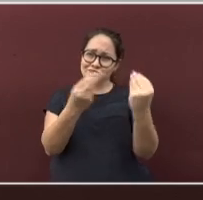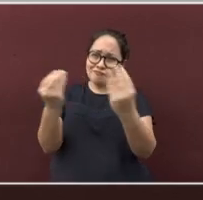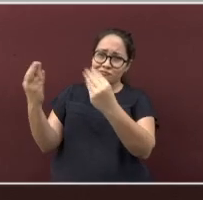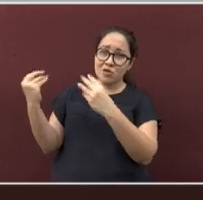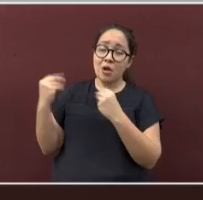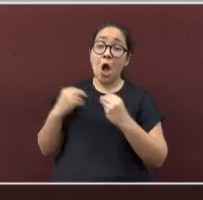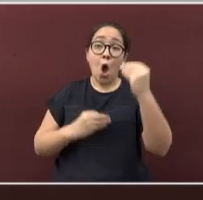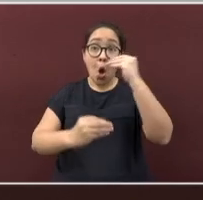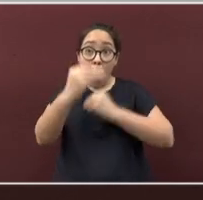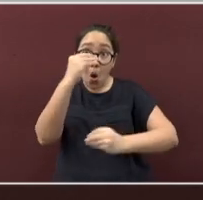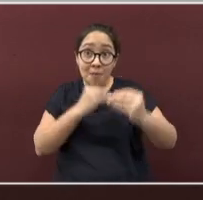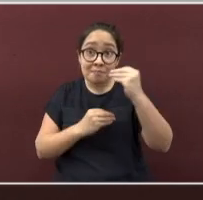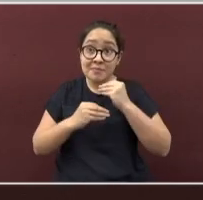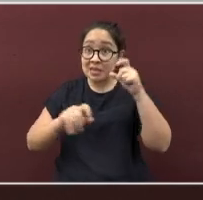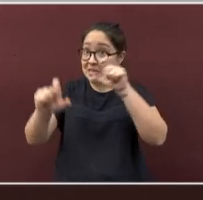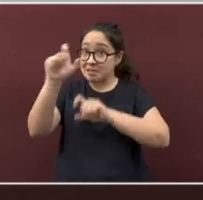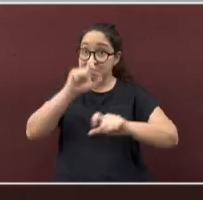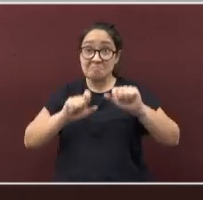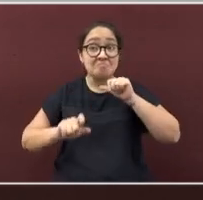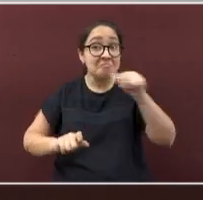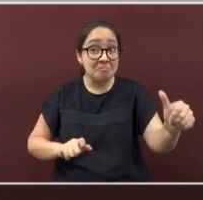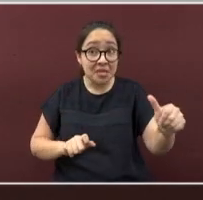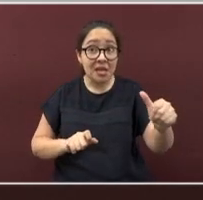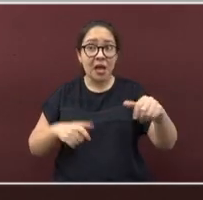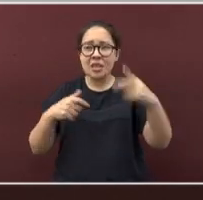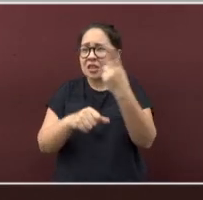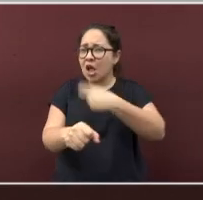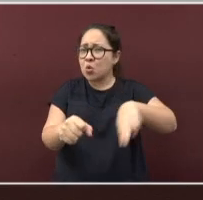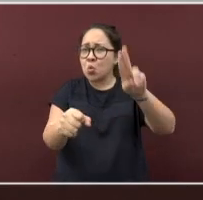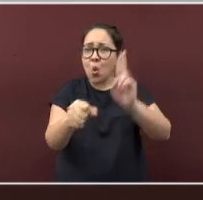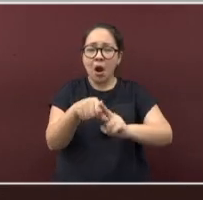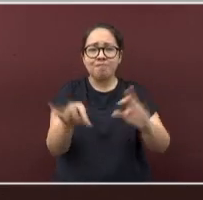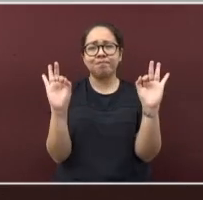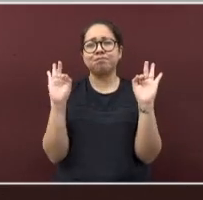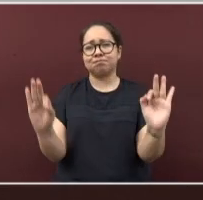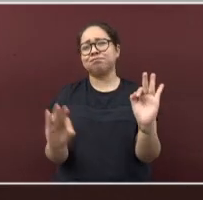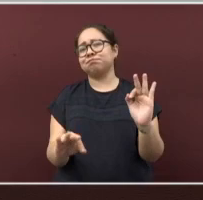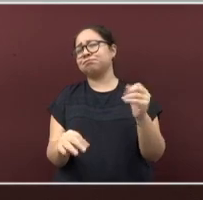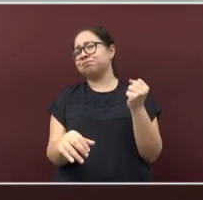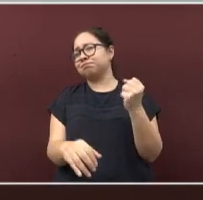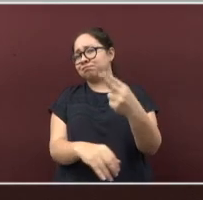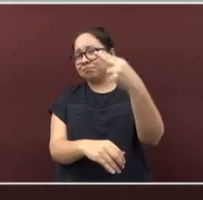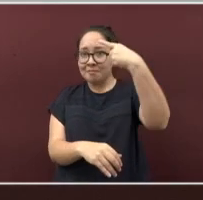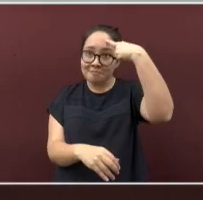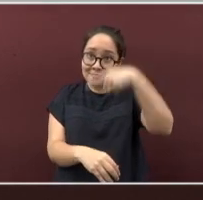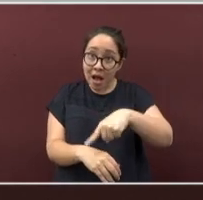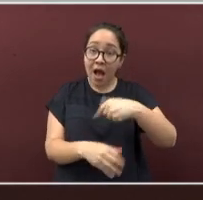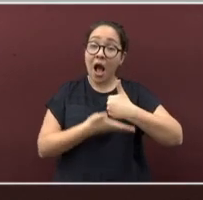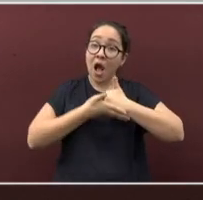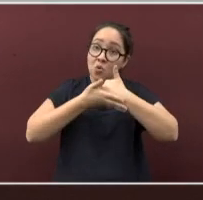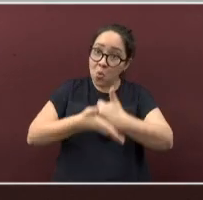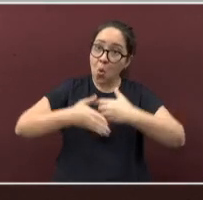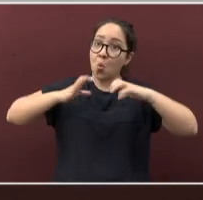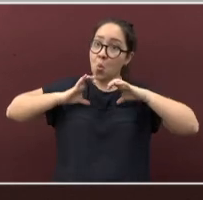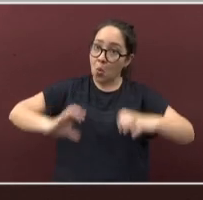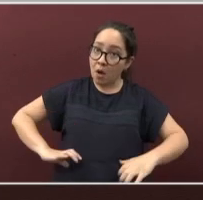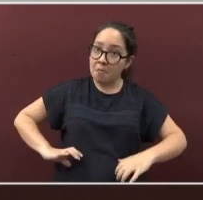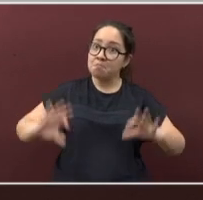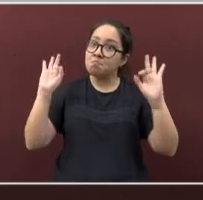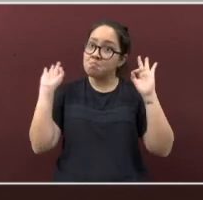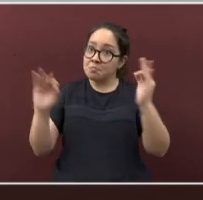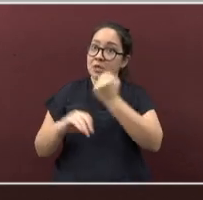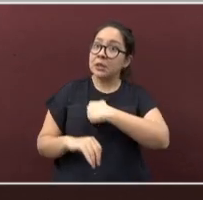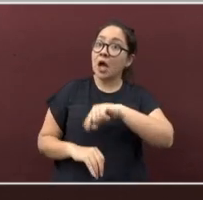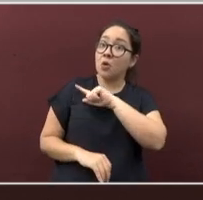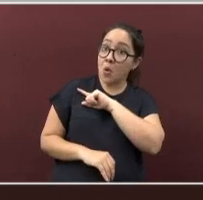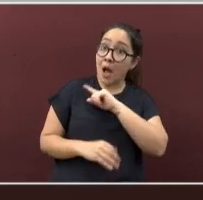alimentos no procesados que en mucho pero en mucho ayudan al cuerpo humano y